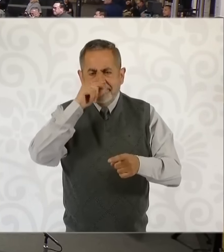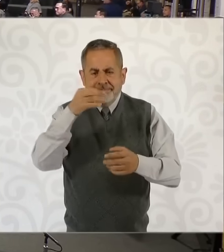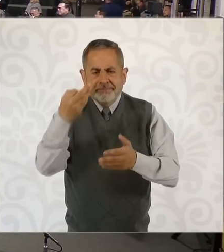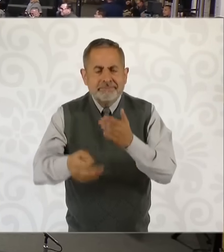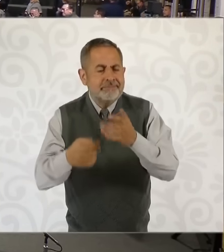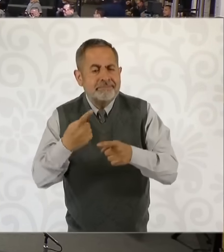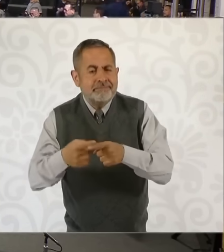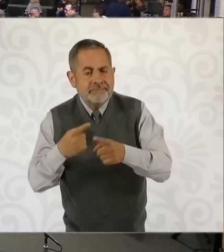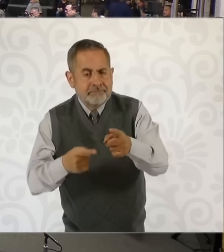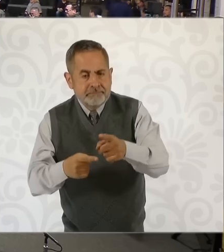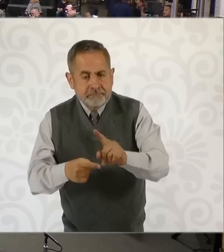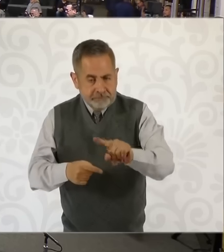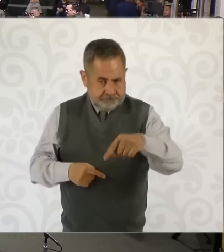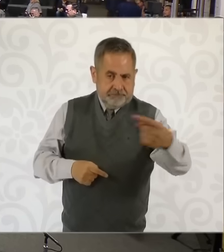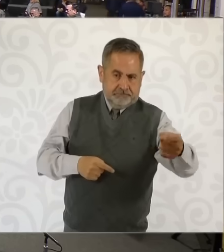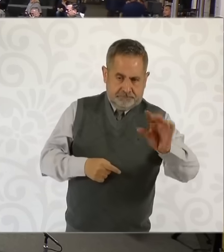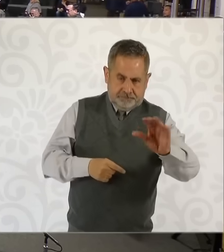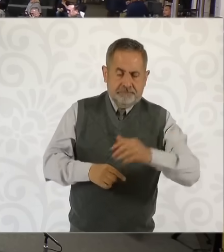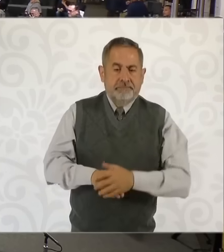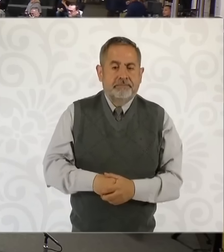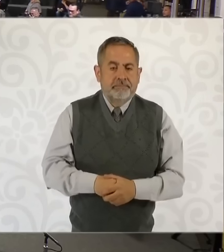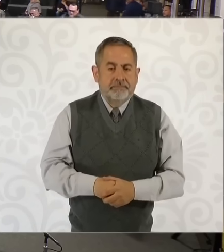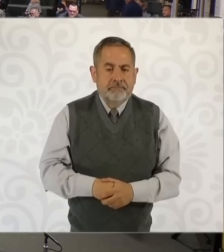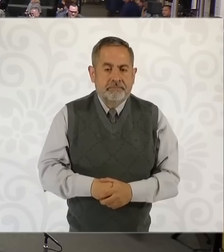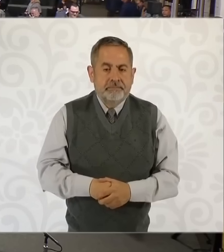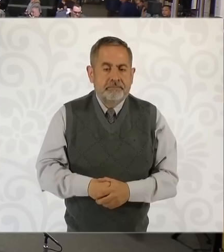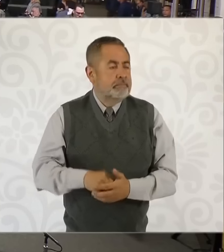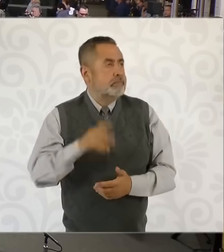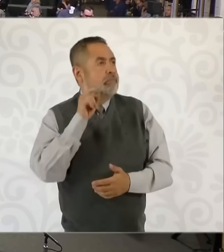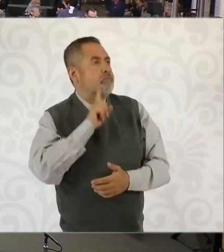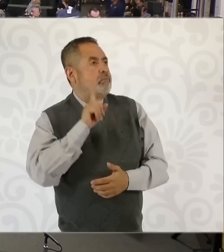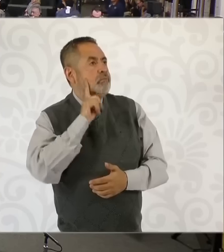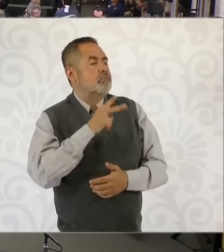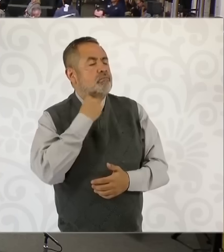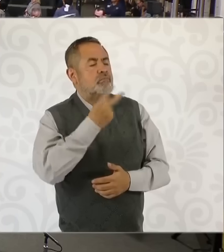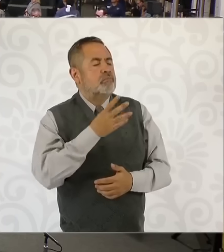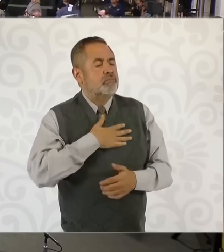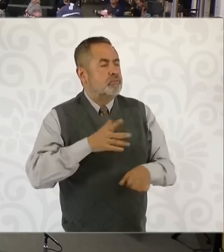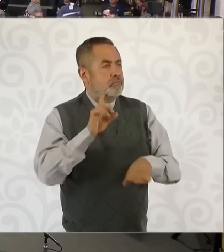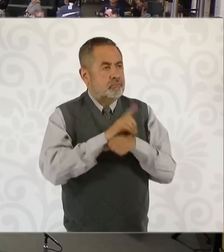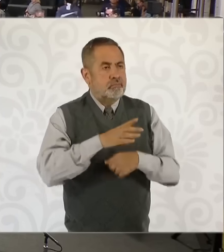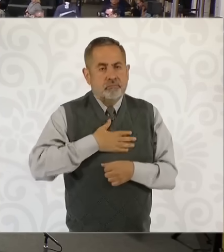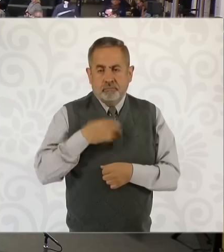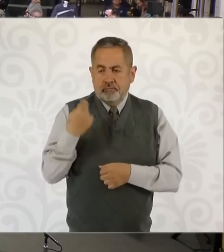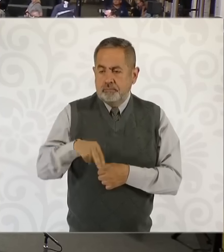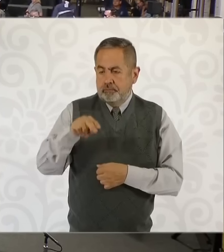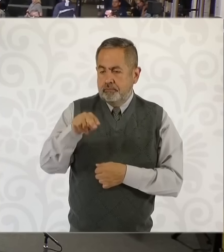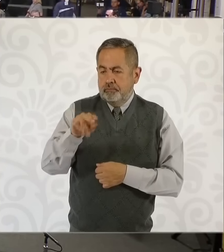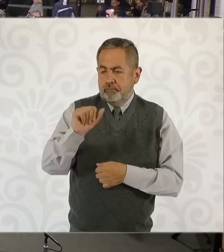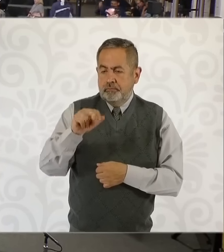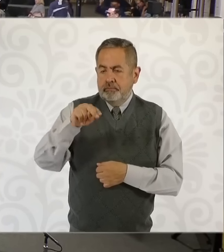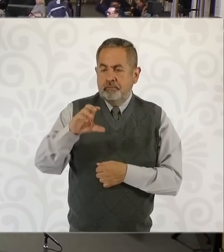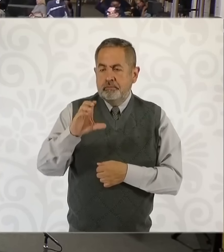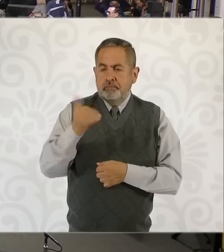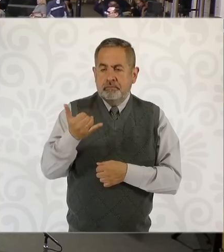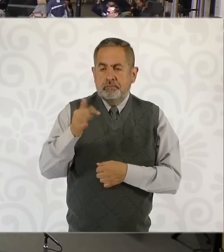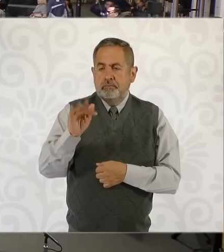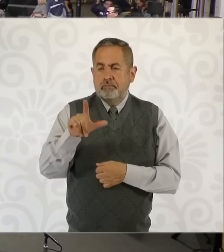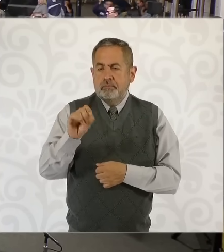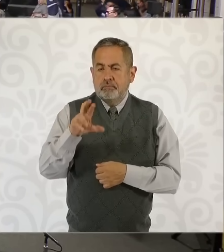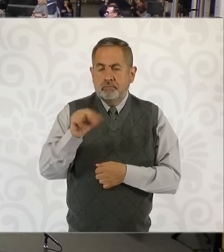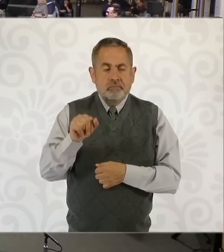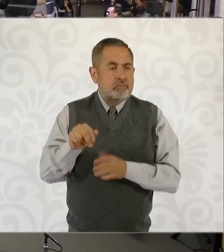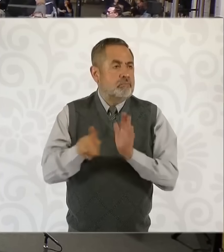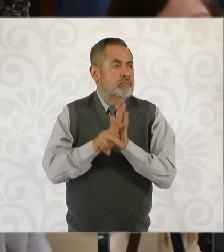Vamos, ahorita vamos para allá. Buenos días, Presidenta. Buenos días a todas y a todos. Nancy Flores, de la revista Contralínea.